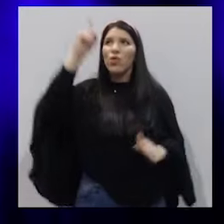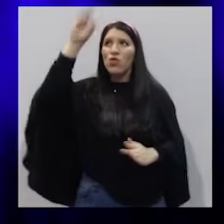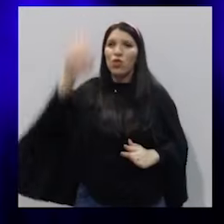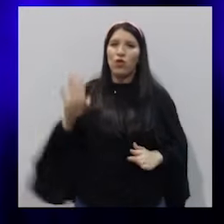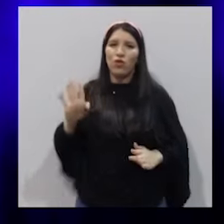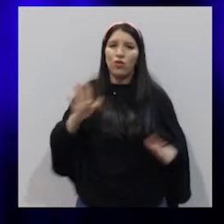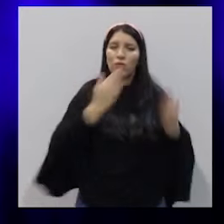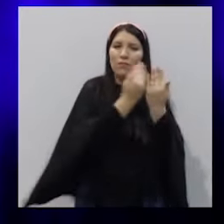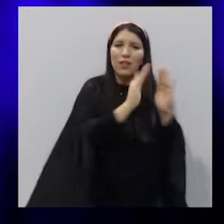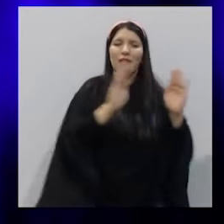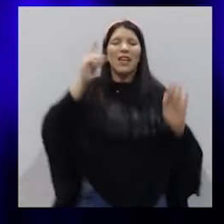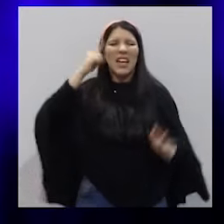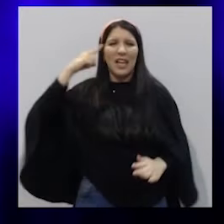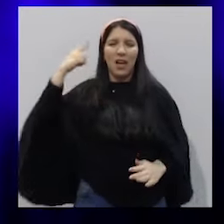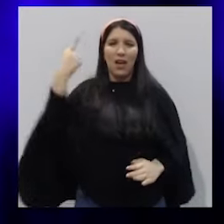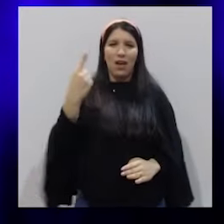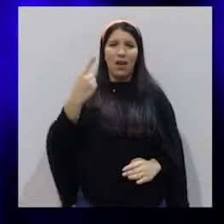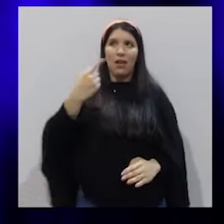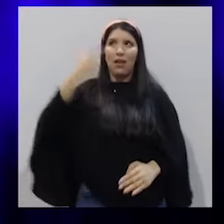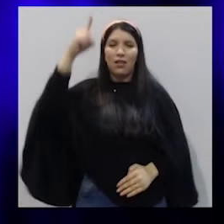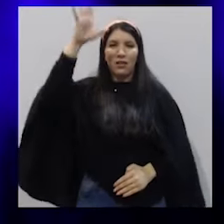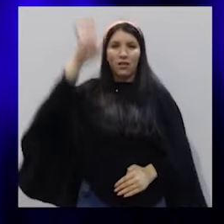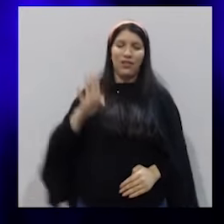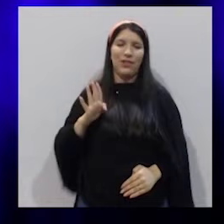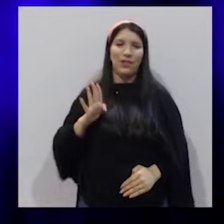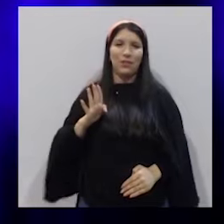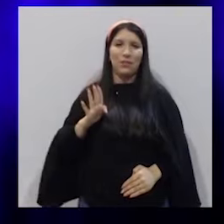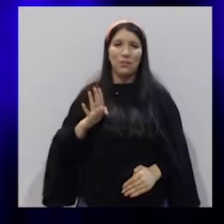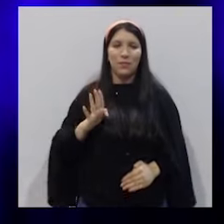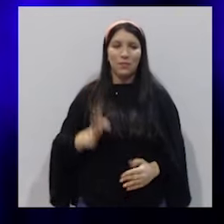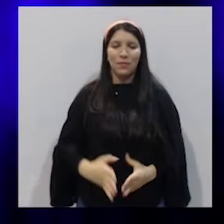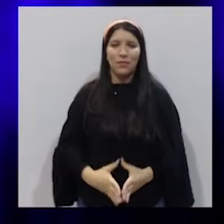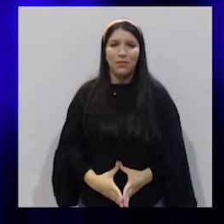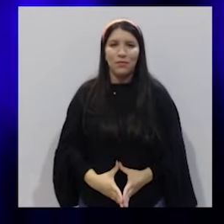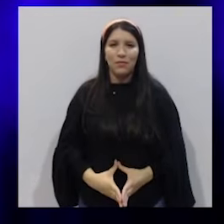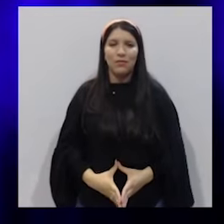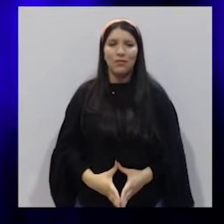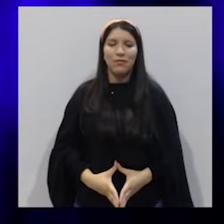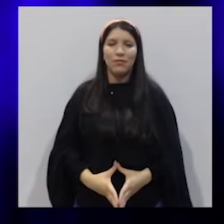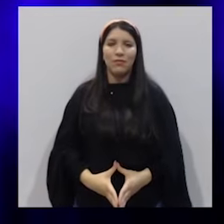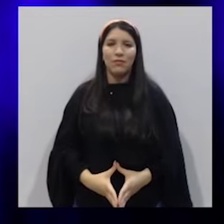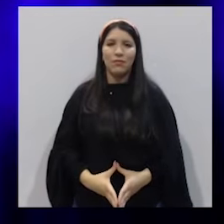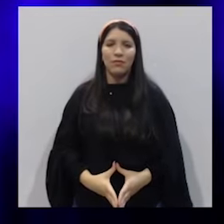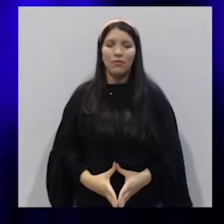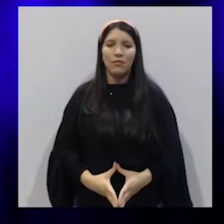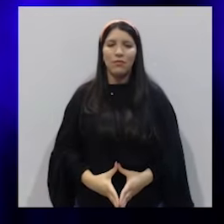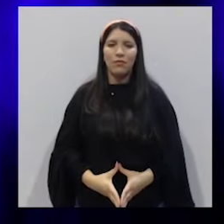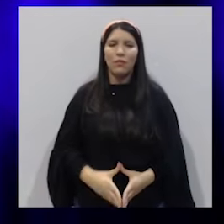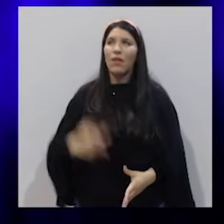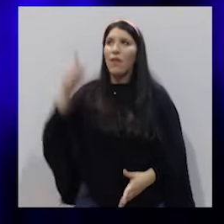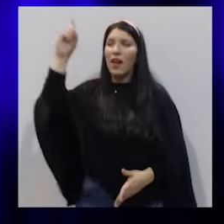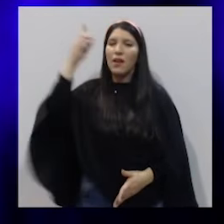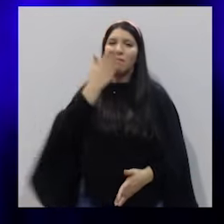crees adiós si te animas a creerle a dios el dios de abraham va a cumplir también sus promesas